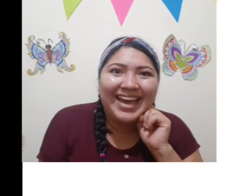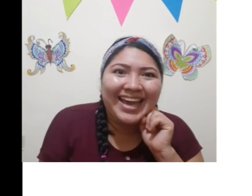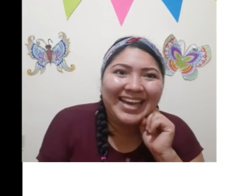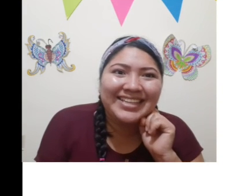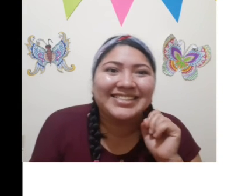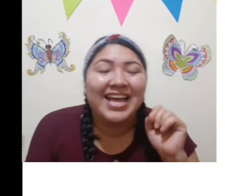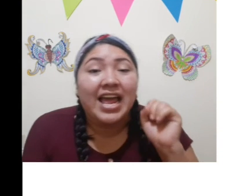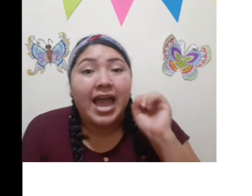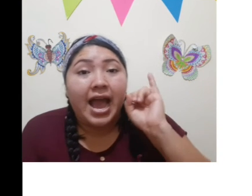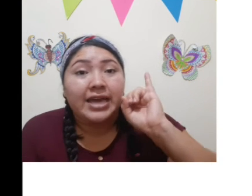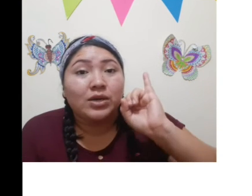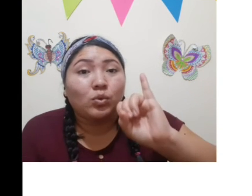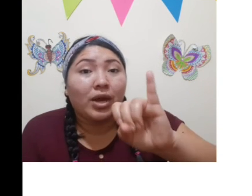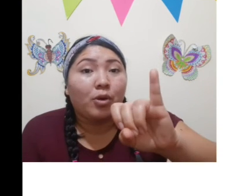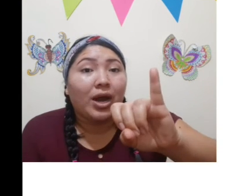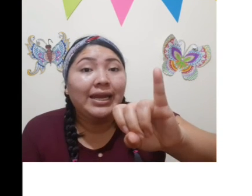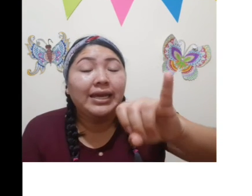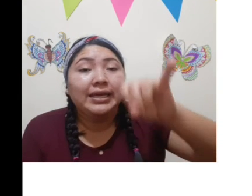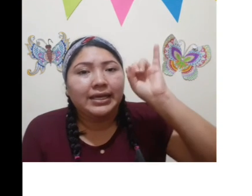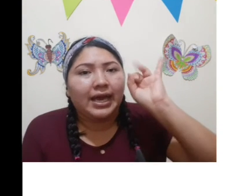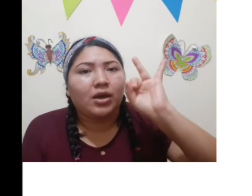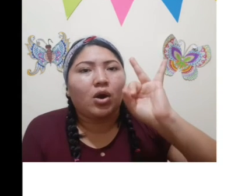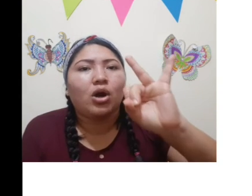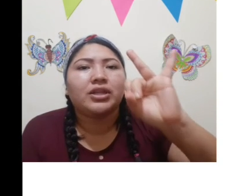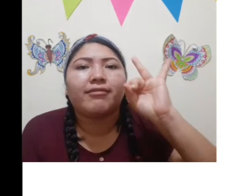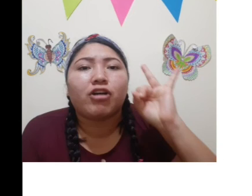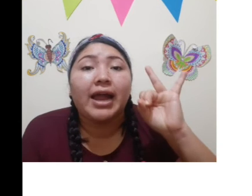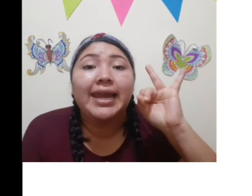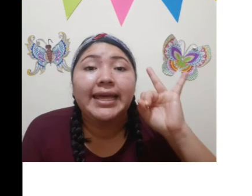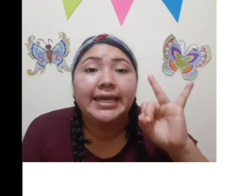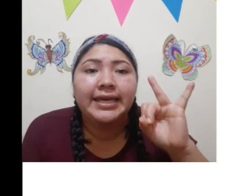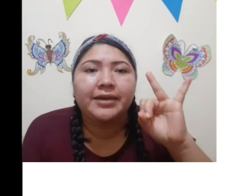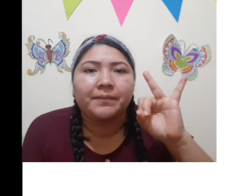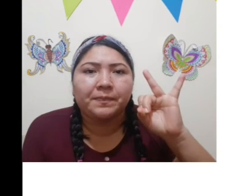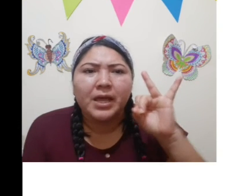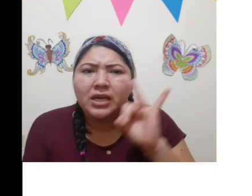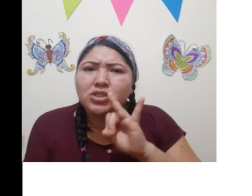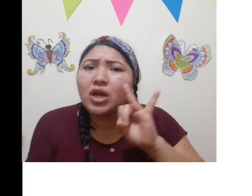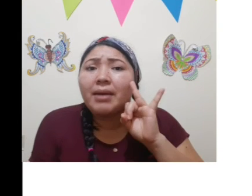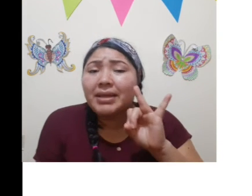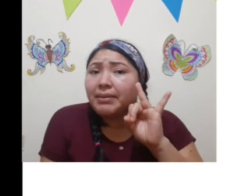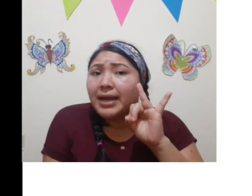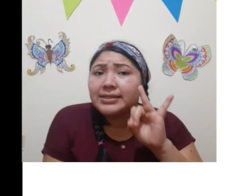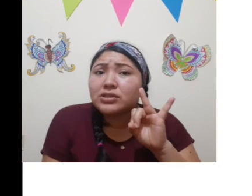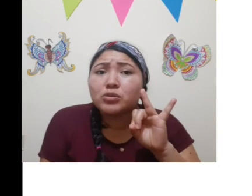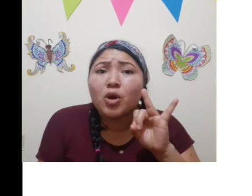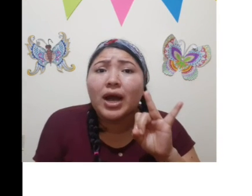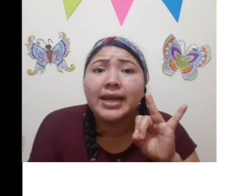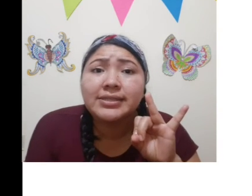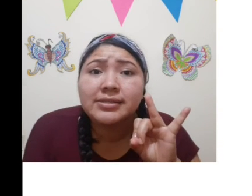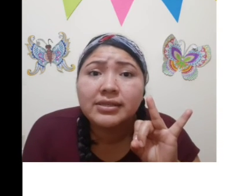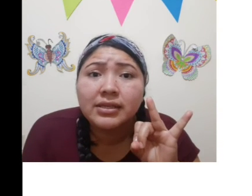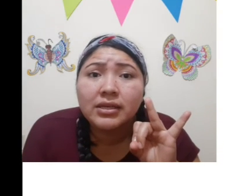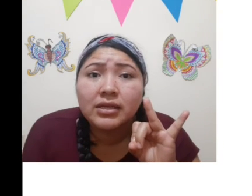eres hay una vocalía y hay otra vocal y solamente habrán esas dos